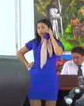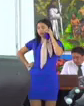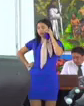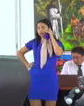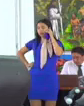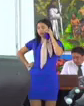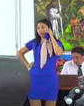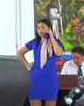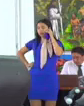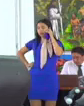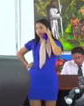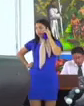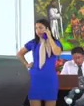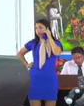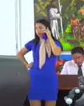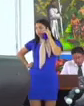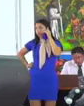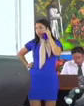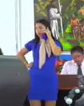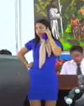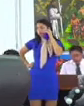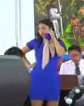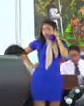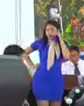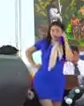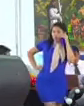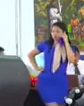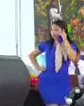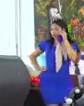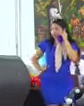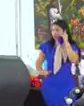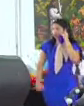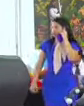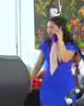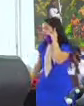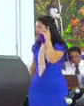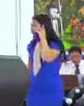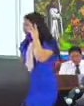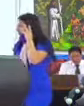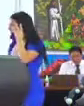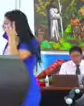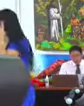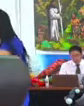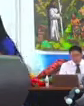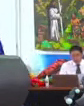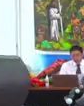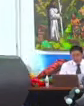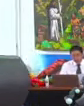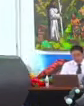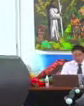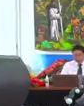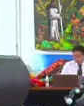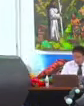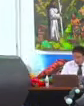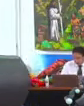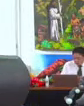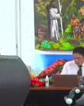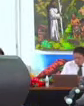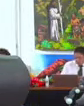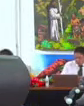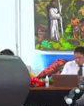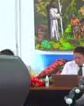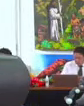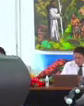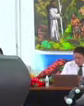A darles la cordial bienvenida. Luego vamos a recibirles para que se puedan autopresentar y poder iniciar luego la sesión